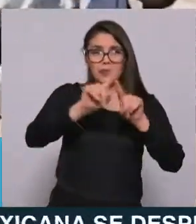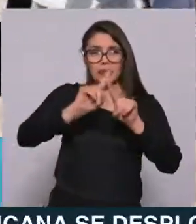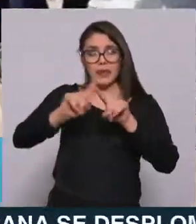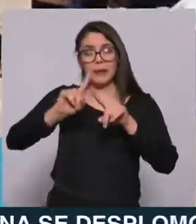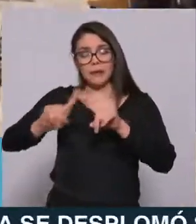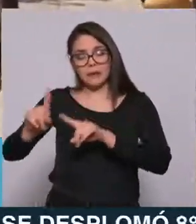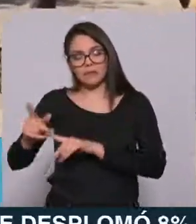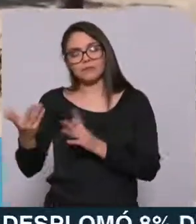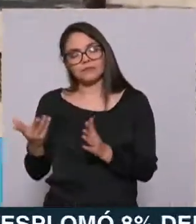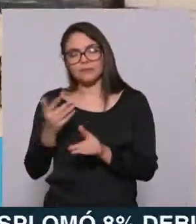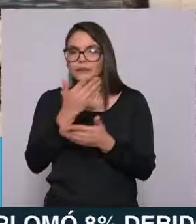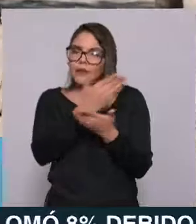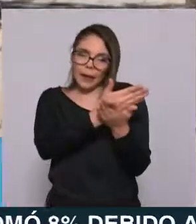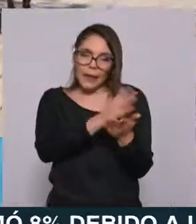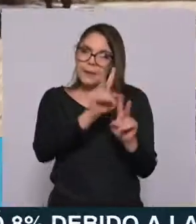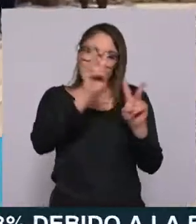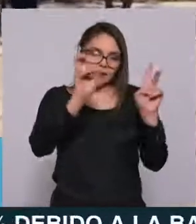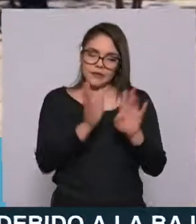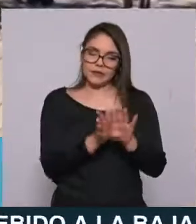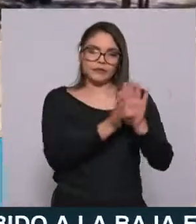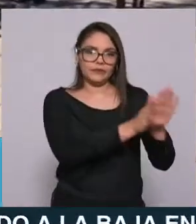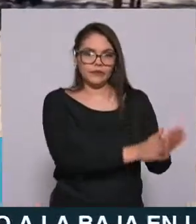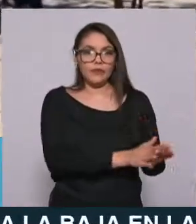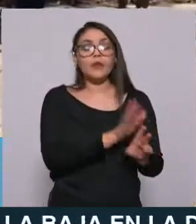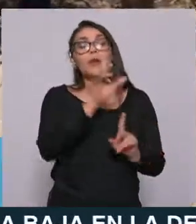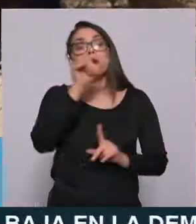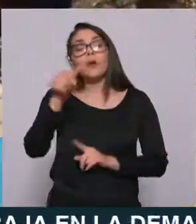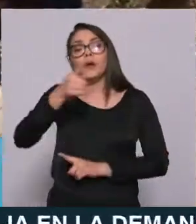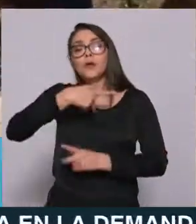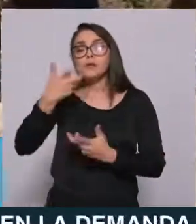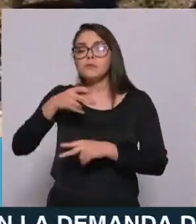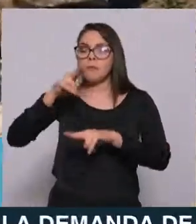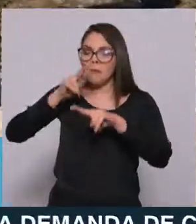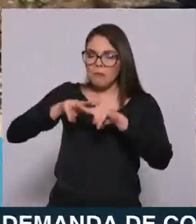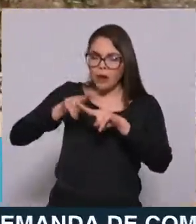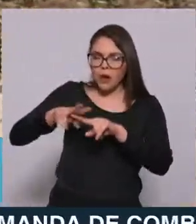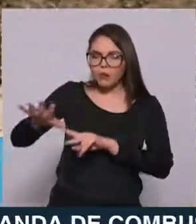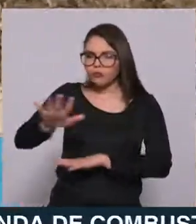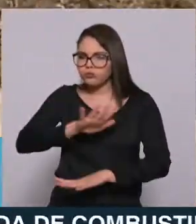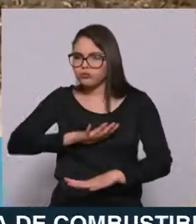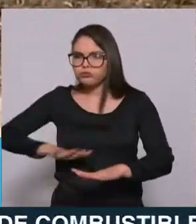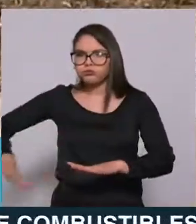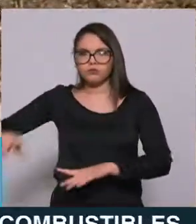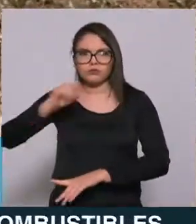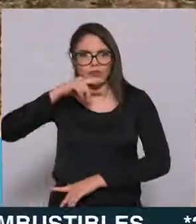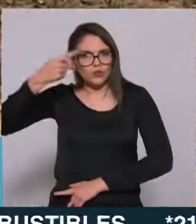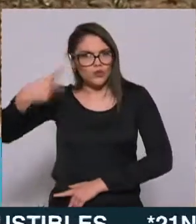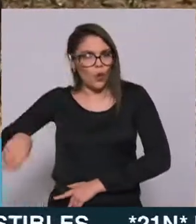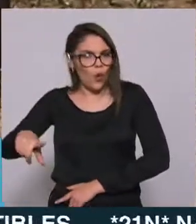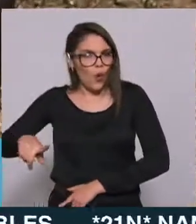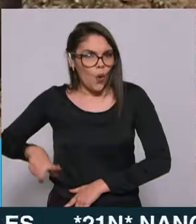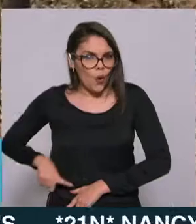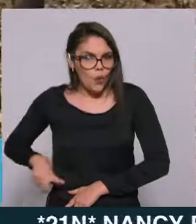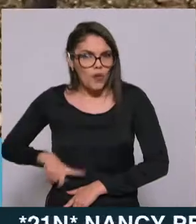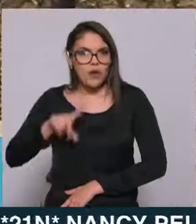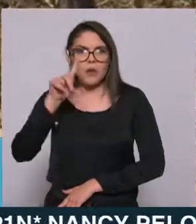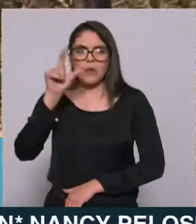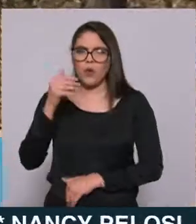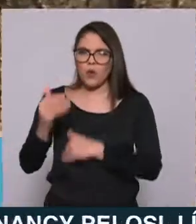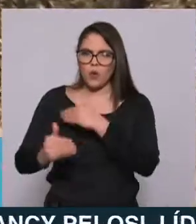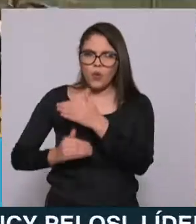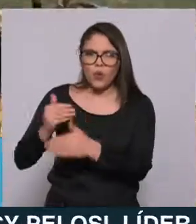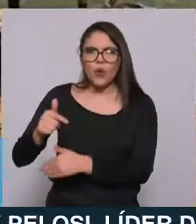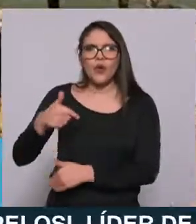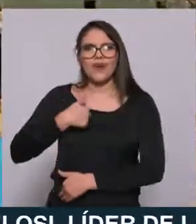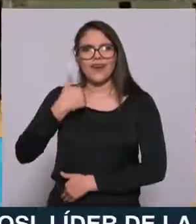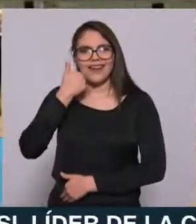momento. Pero hacen un parque en suelo público y entonces perdimos la oportunidad de hacer un